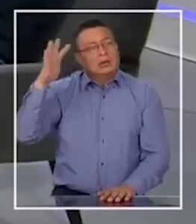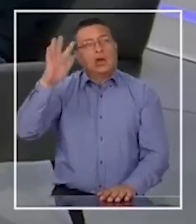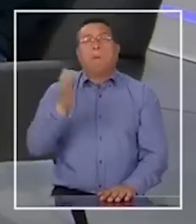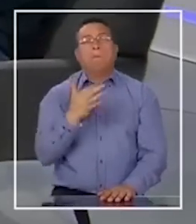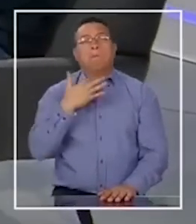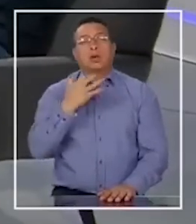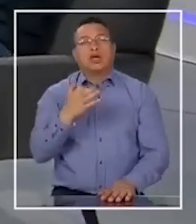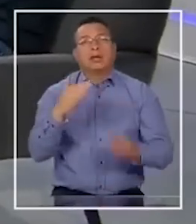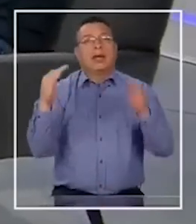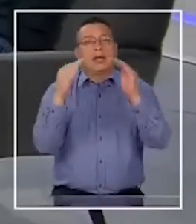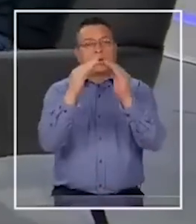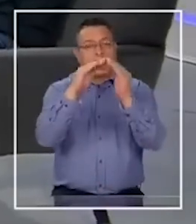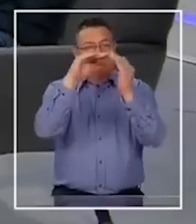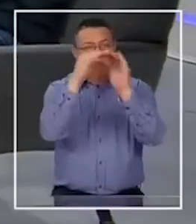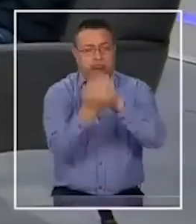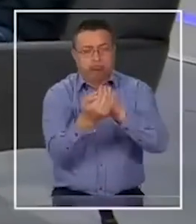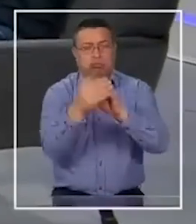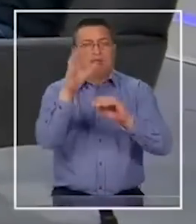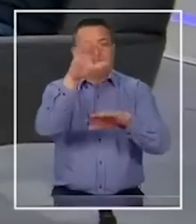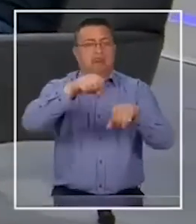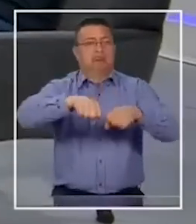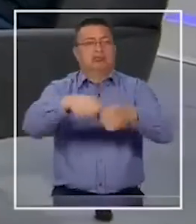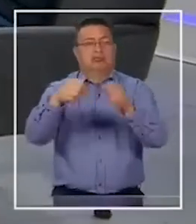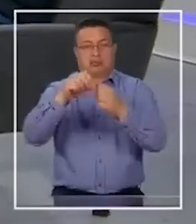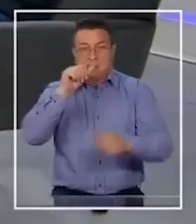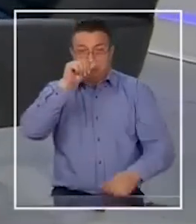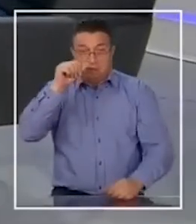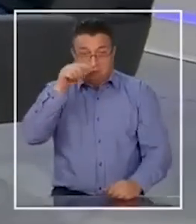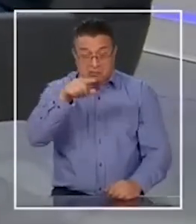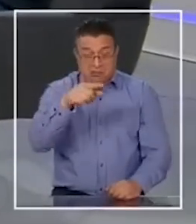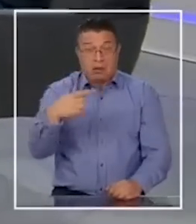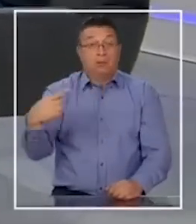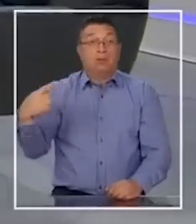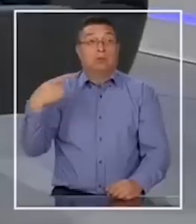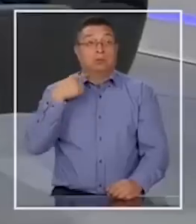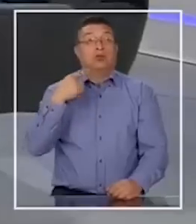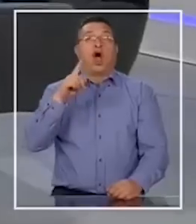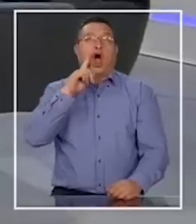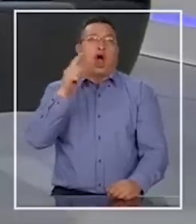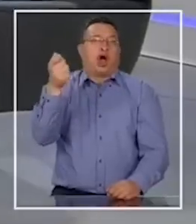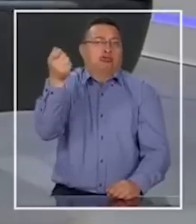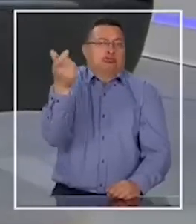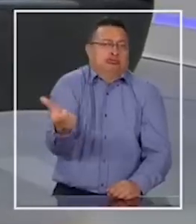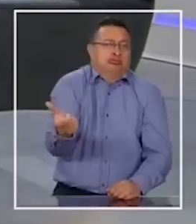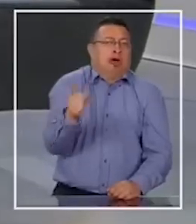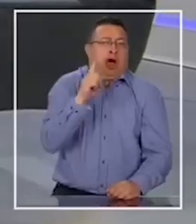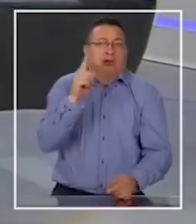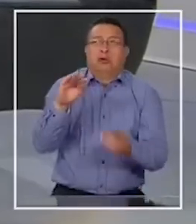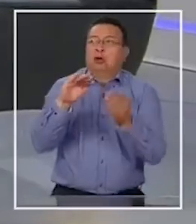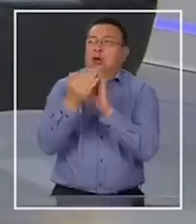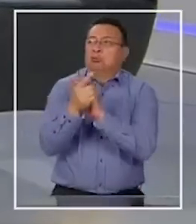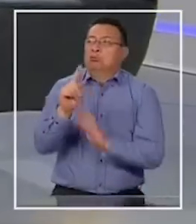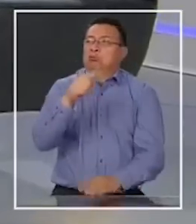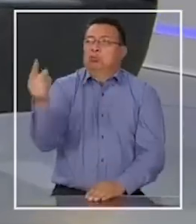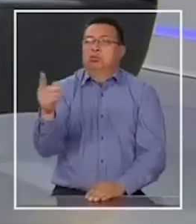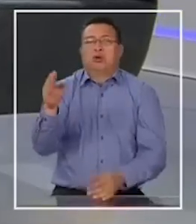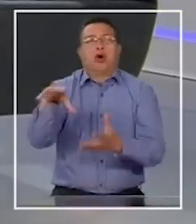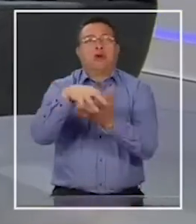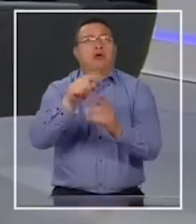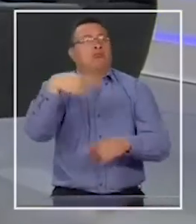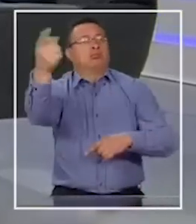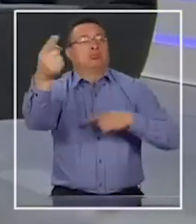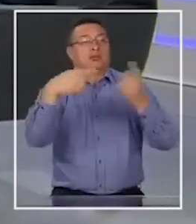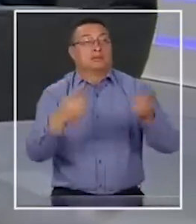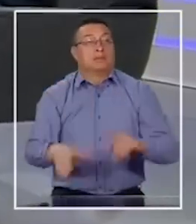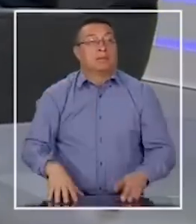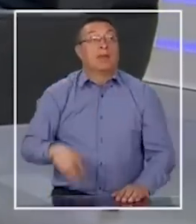detrás pensando en que alguien que le demos en la casa y que es narcotraficante y por lo tanto tiene recurso se va a cambiar a la casa al lado o a la comuna de al lado